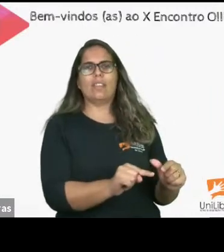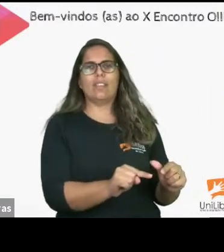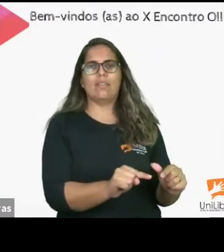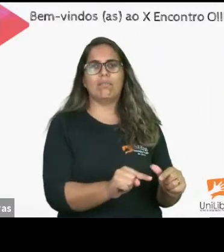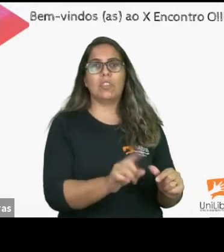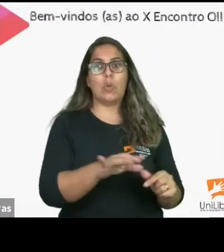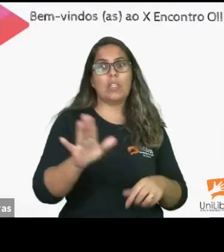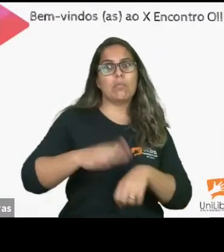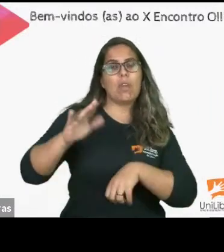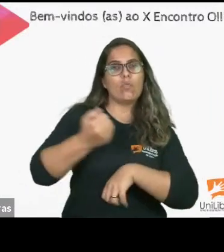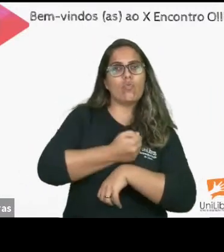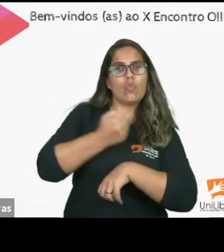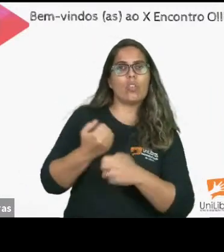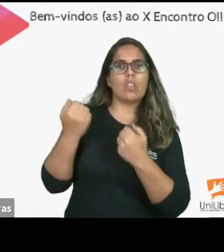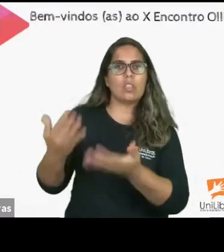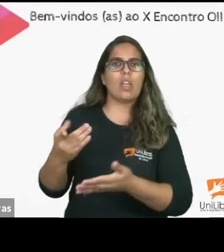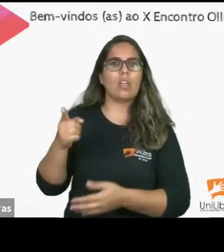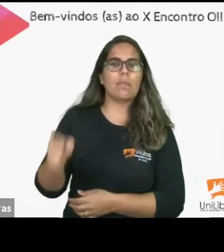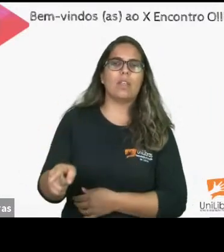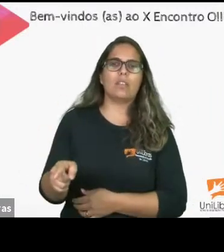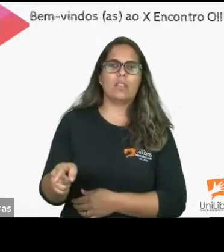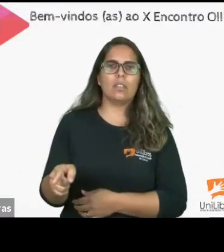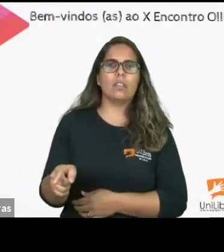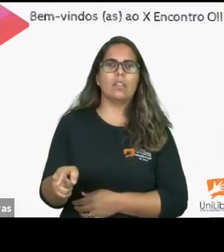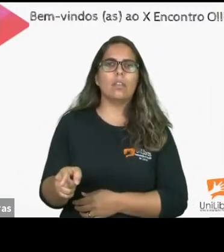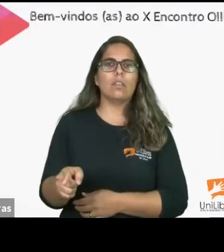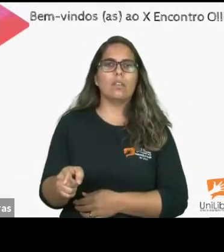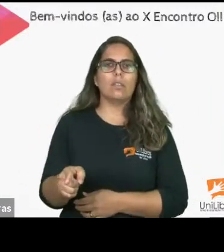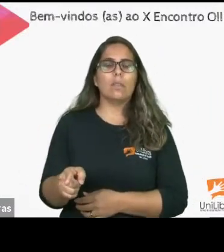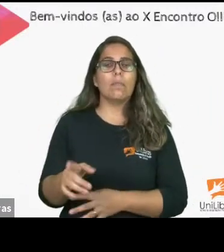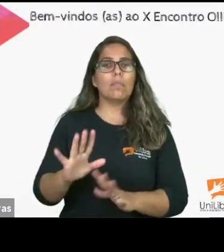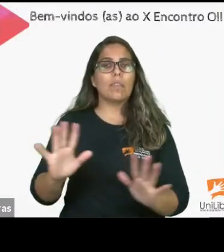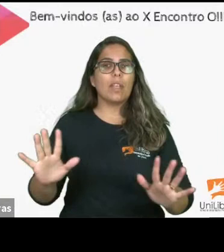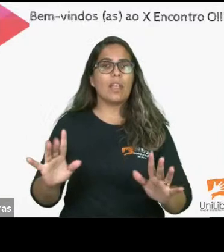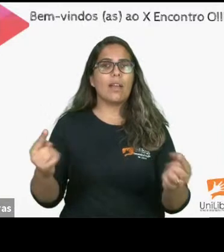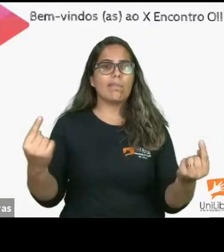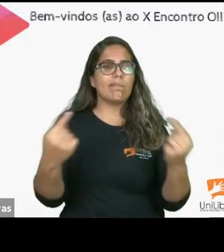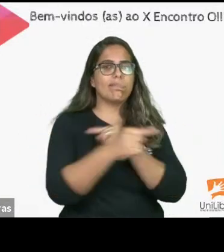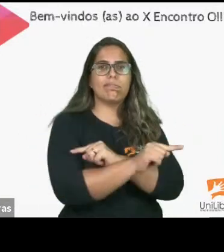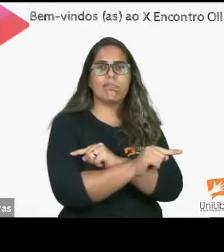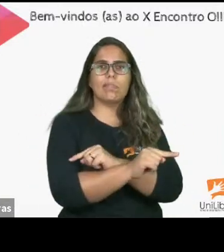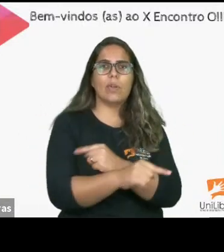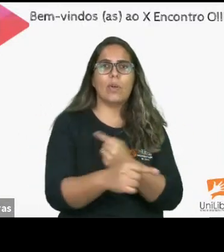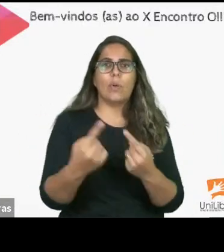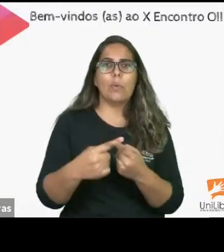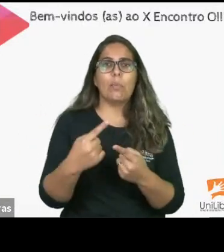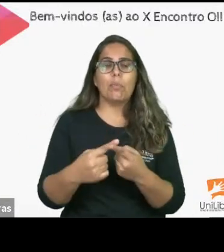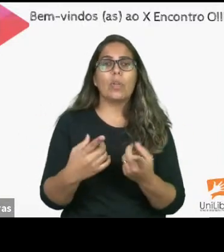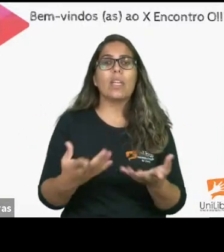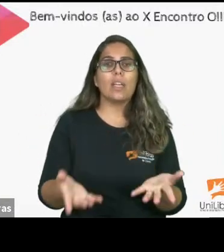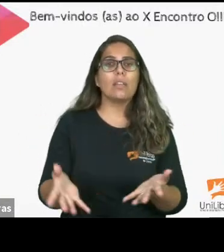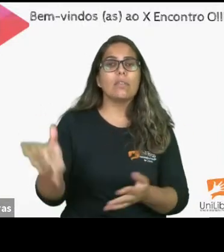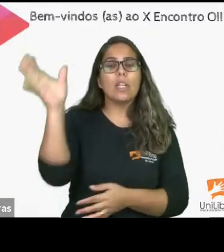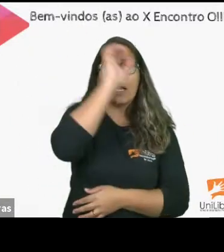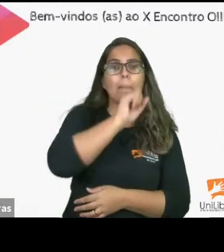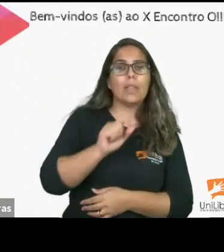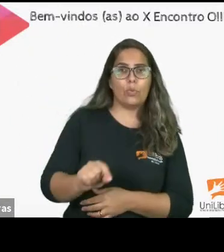vista del niño o quien sea que está aprendiendo, es completamente arbitraria porque él no pidió aprender eso, pues.